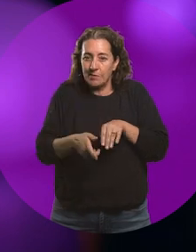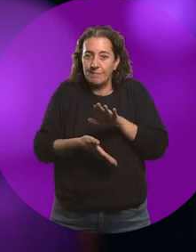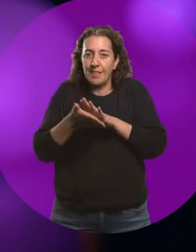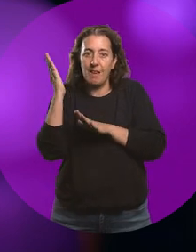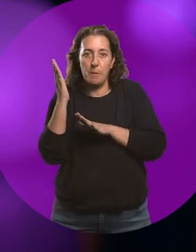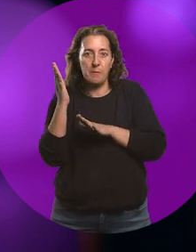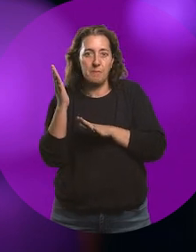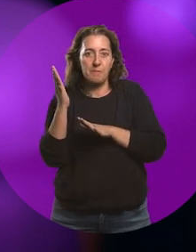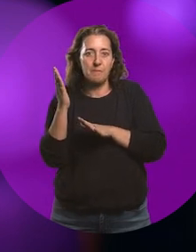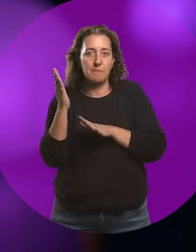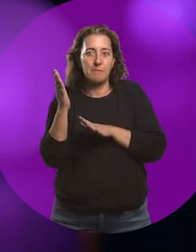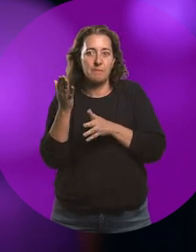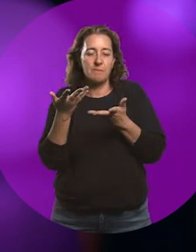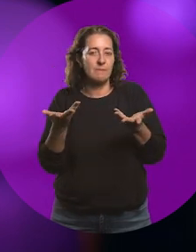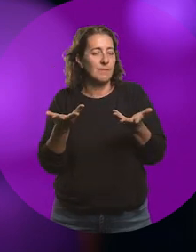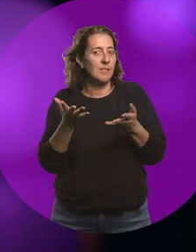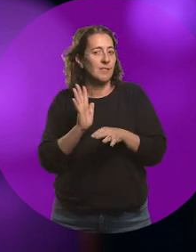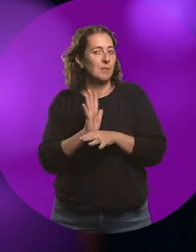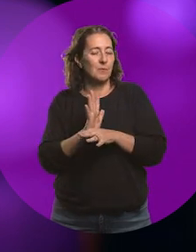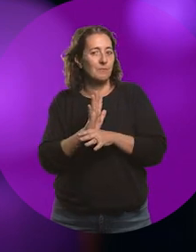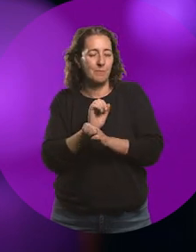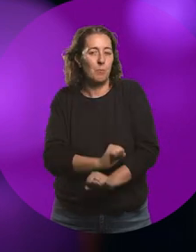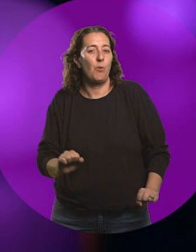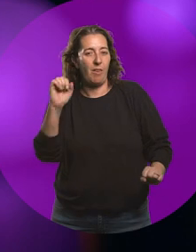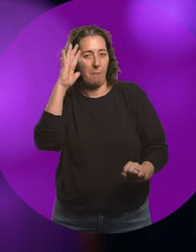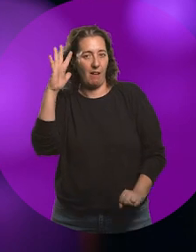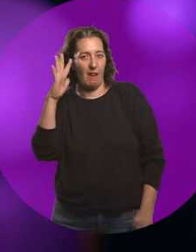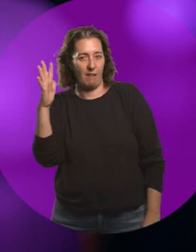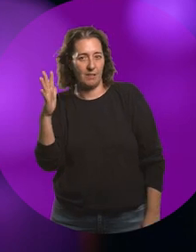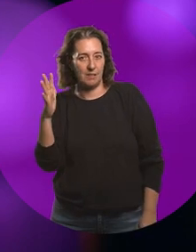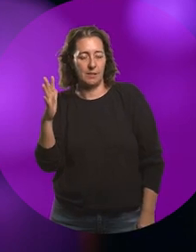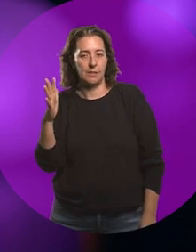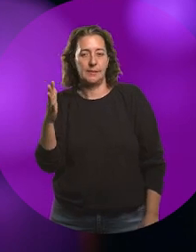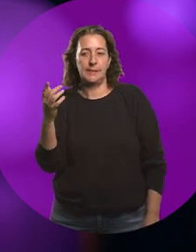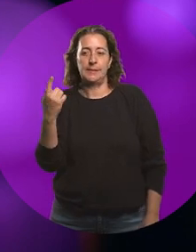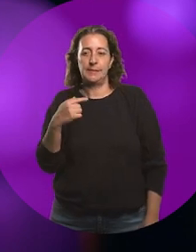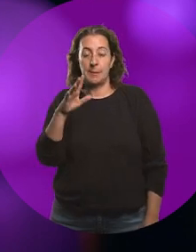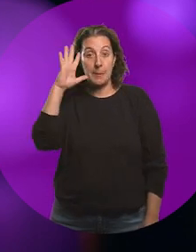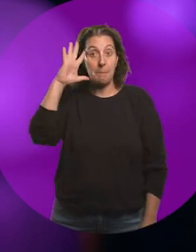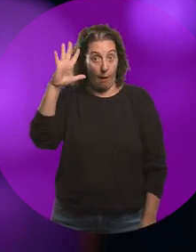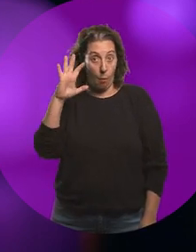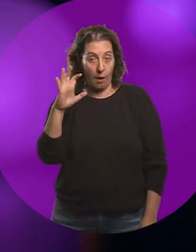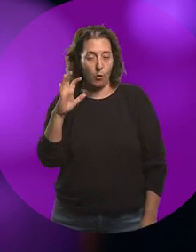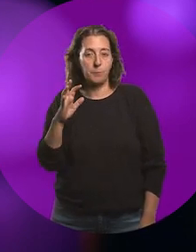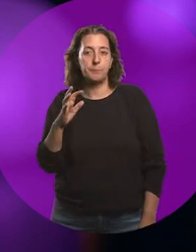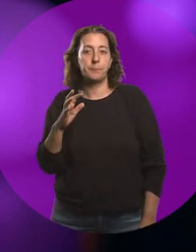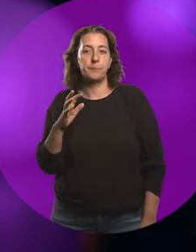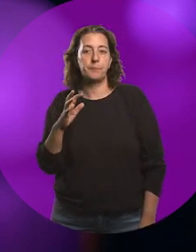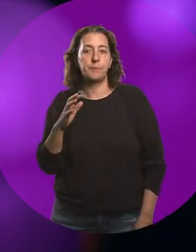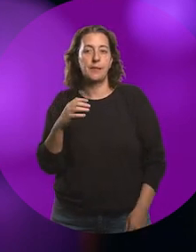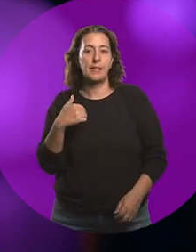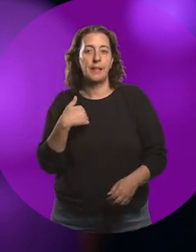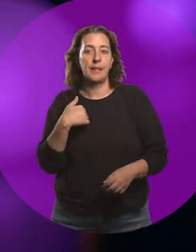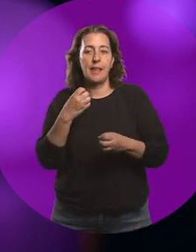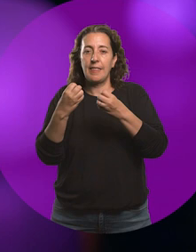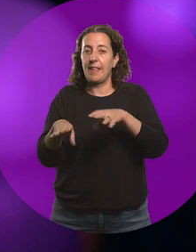eso, era como inimaginable. Y me acuerdo que dejé de